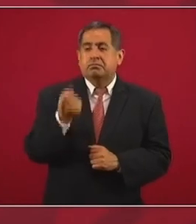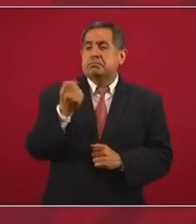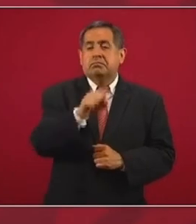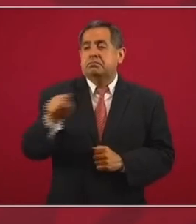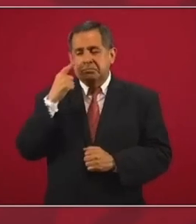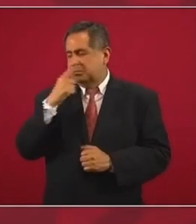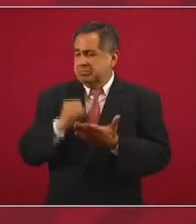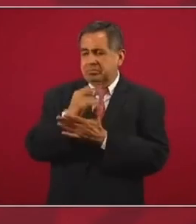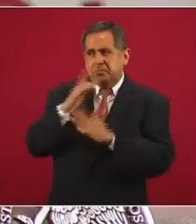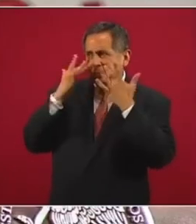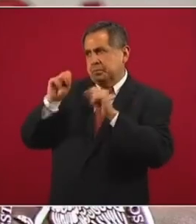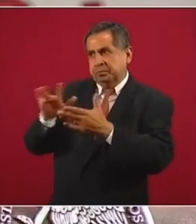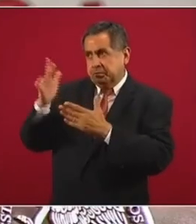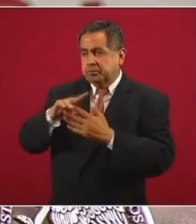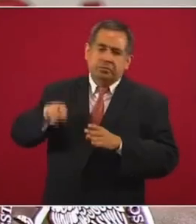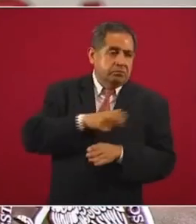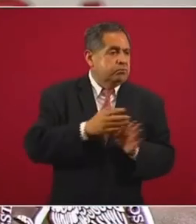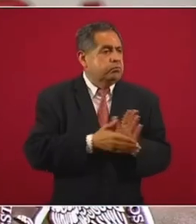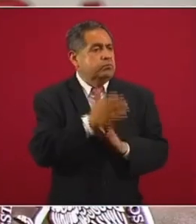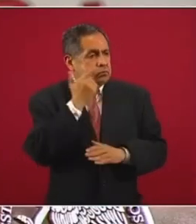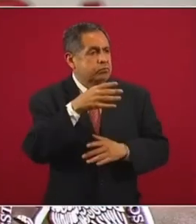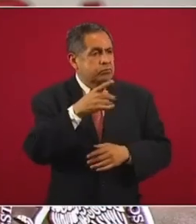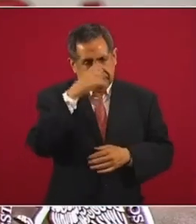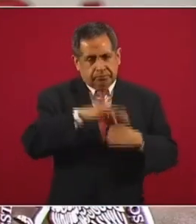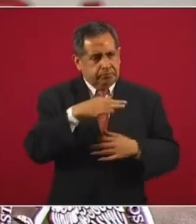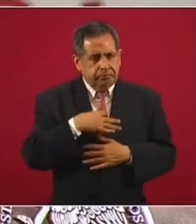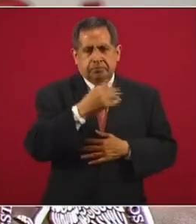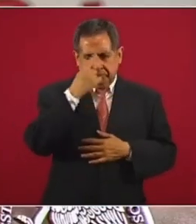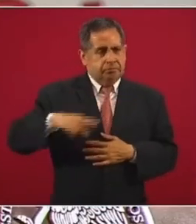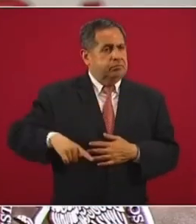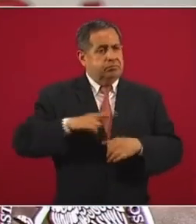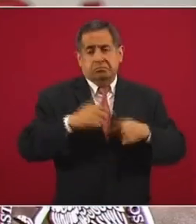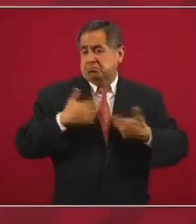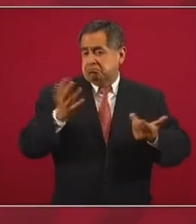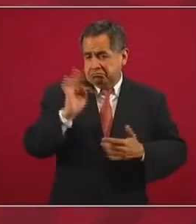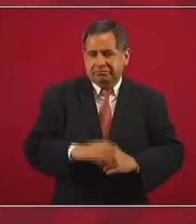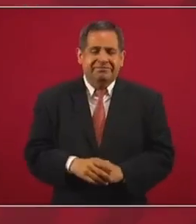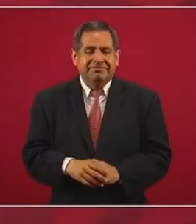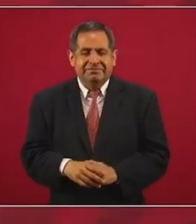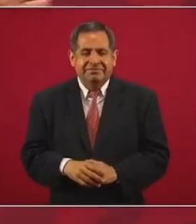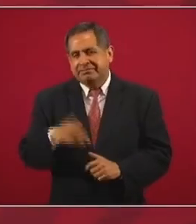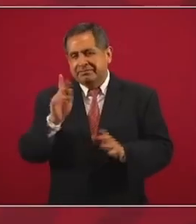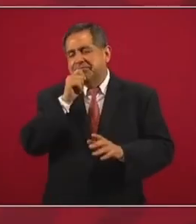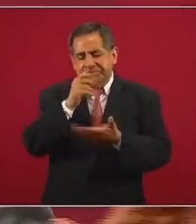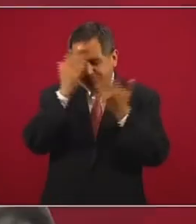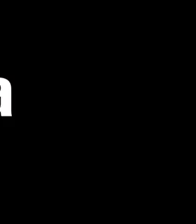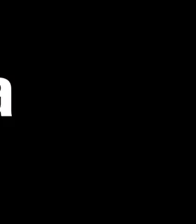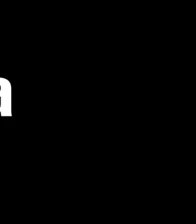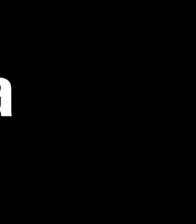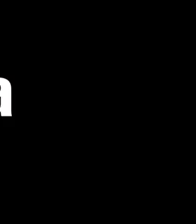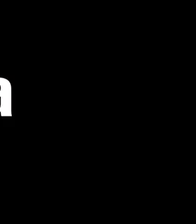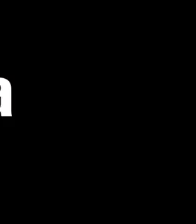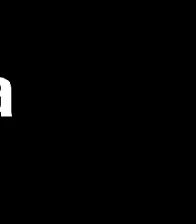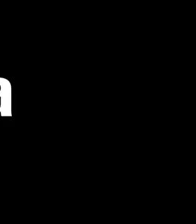decidan ejercer su derecho a votar y a ser votados. Pero todavía no.